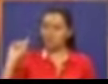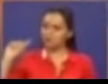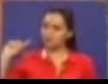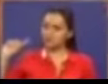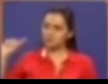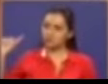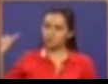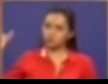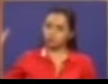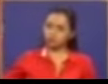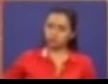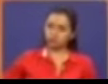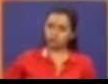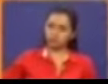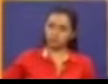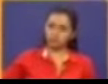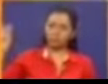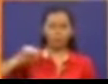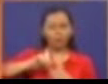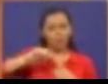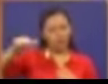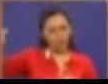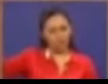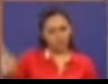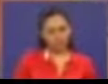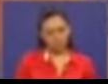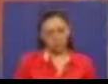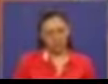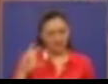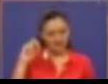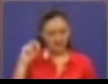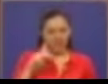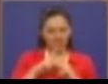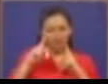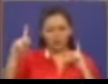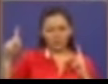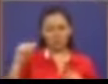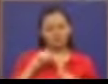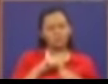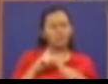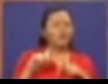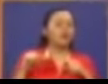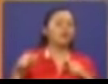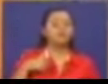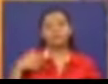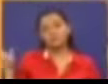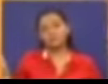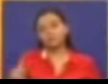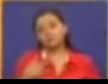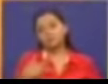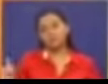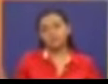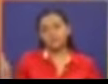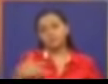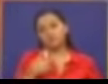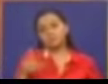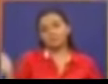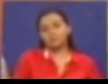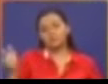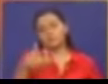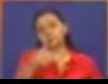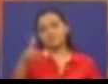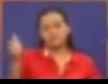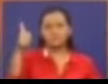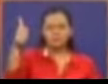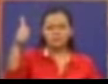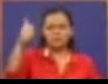y kilómetros, larguísimas, no sé cuántos kilómetros, deben ser unos 30 kilómetros, pero de vías de primer nivel. Se está construyendo,